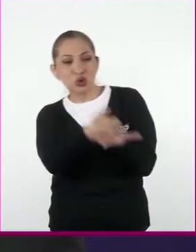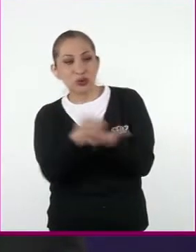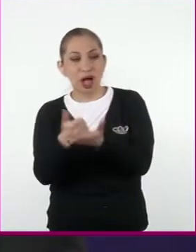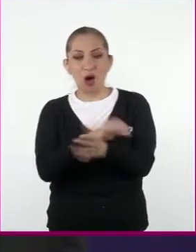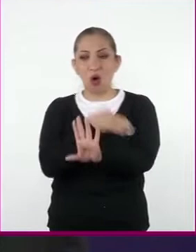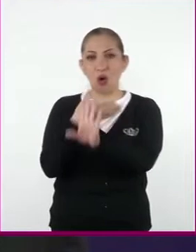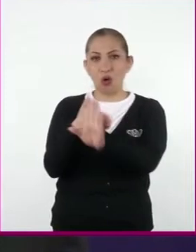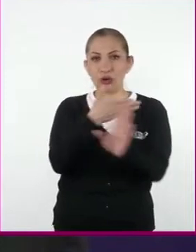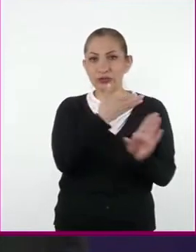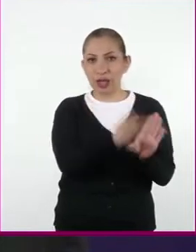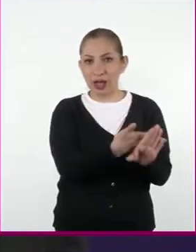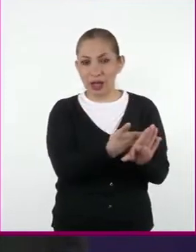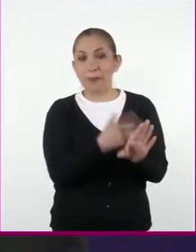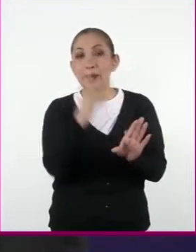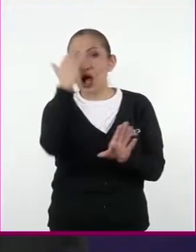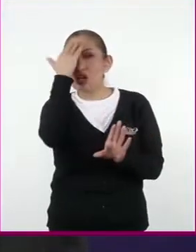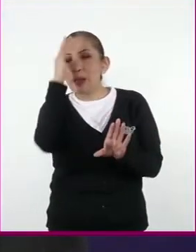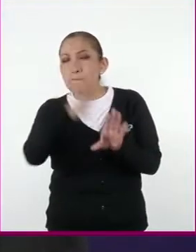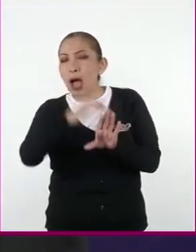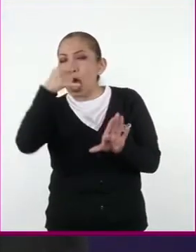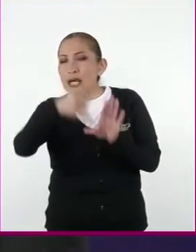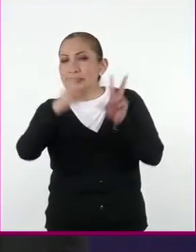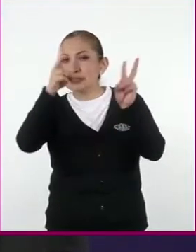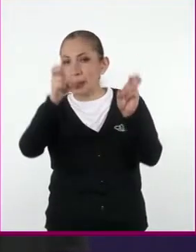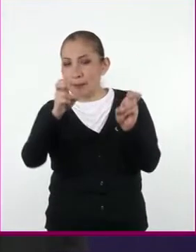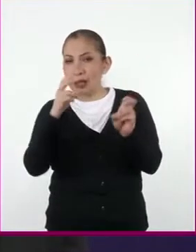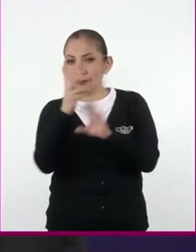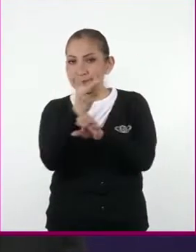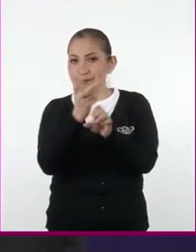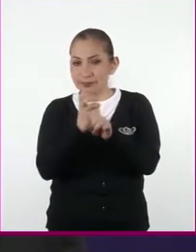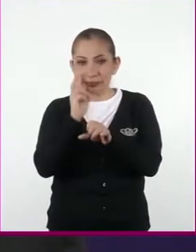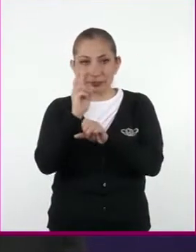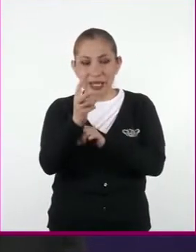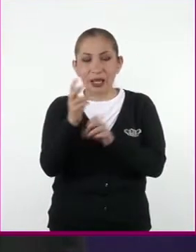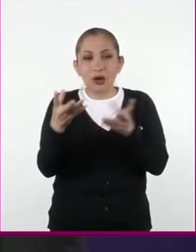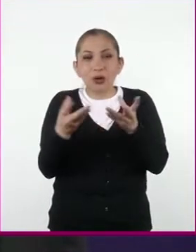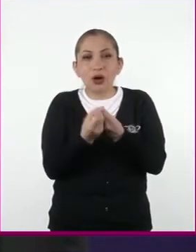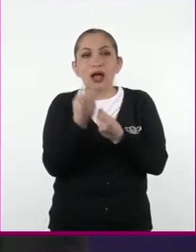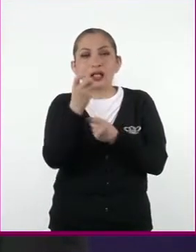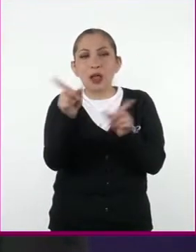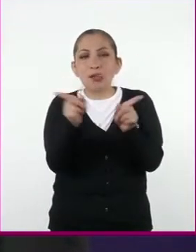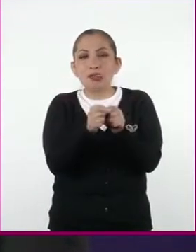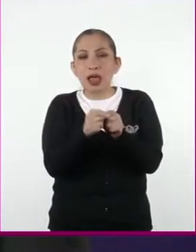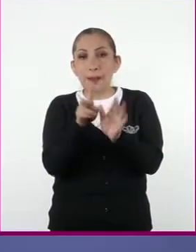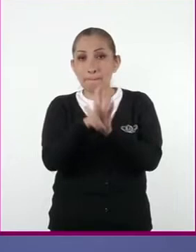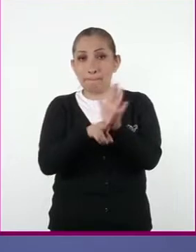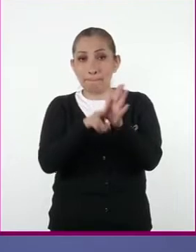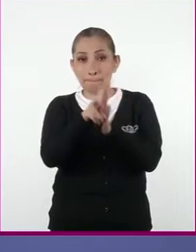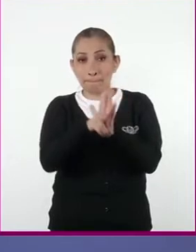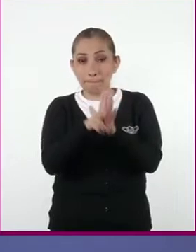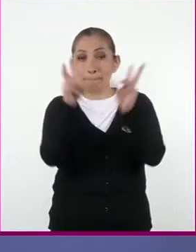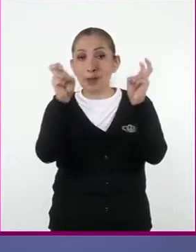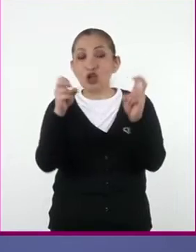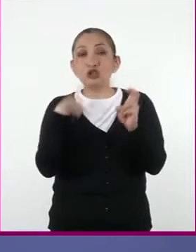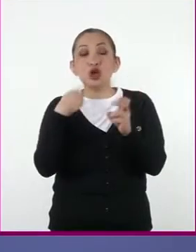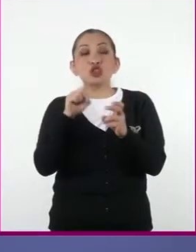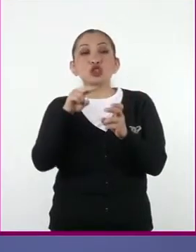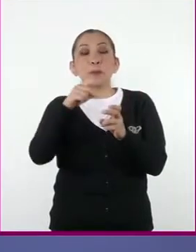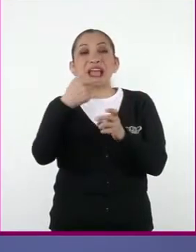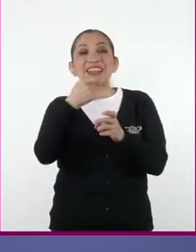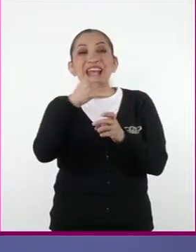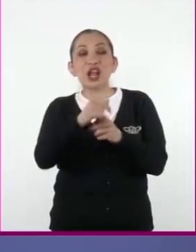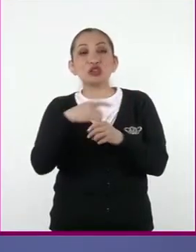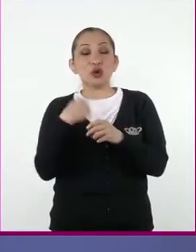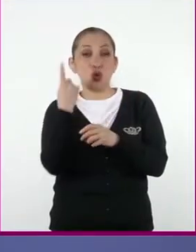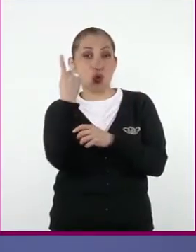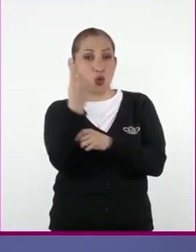se perjudican. Pero para conocer un poco más sobre el tema, los invito a que veamos juntos un fragmento del video, Los subgéneros narrativos